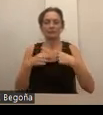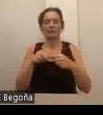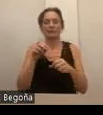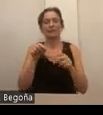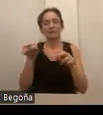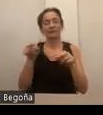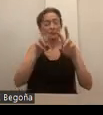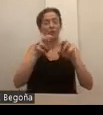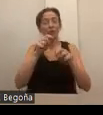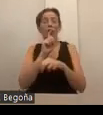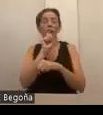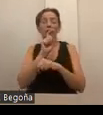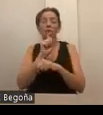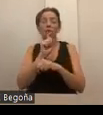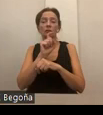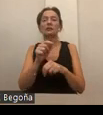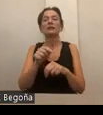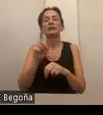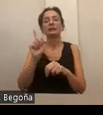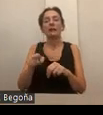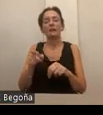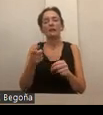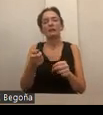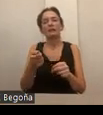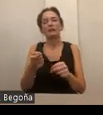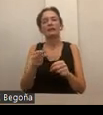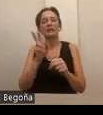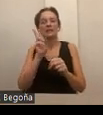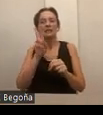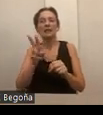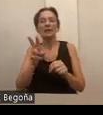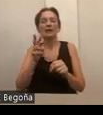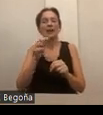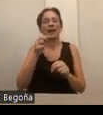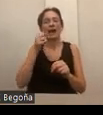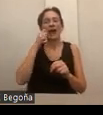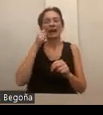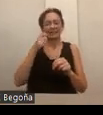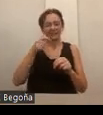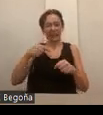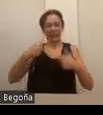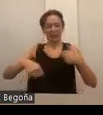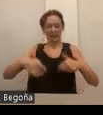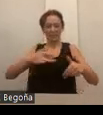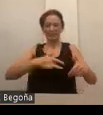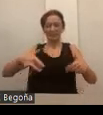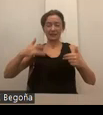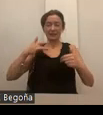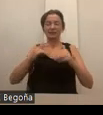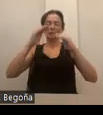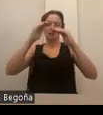también en ratones, se constató una disminución importante de la grasa subcutánea visceral, probablemente